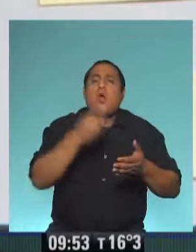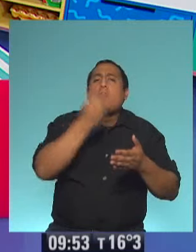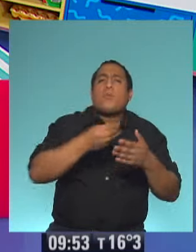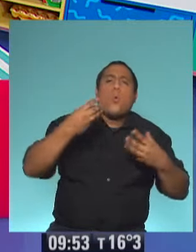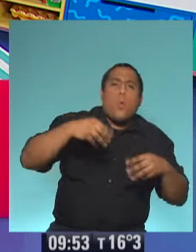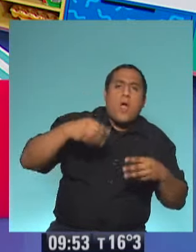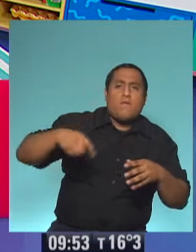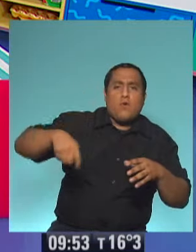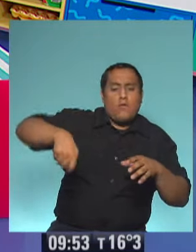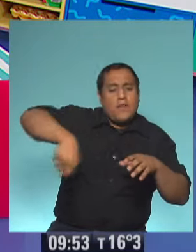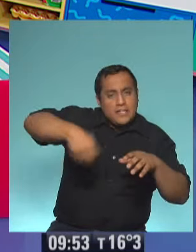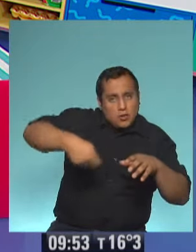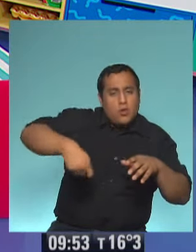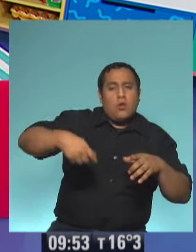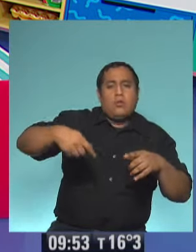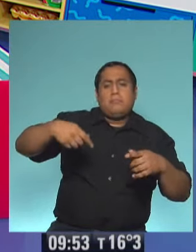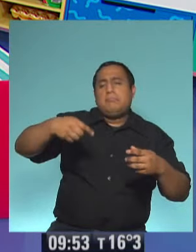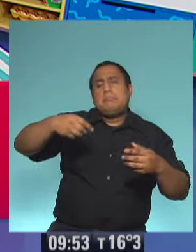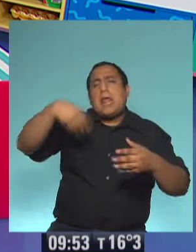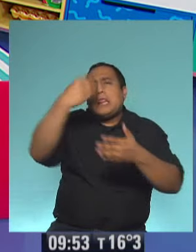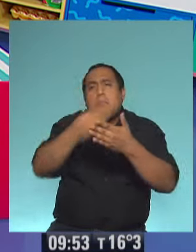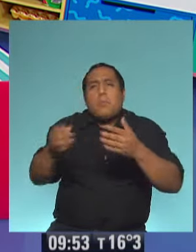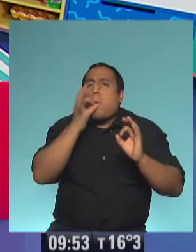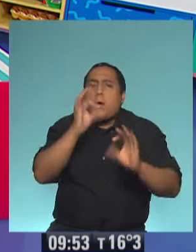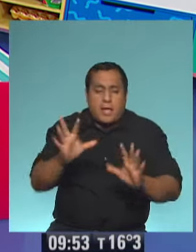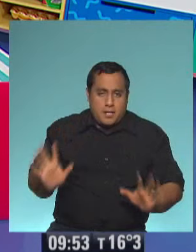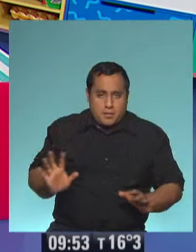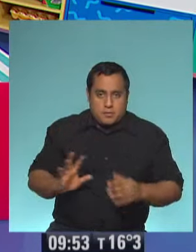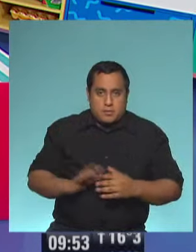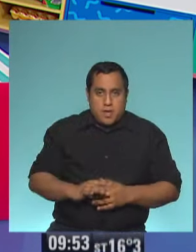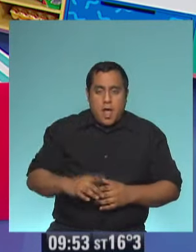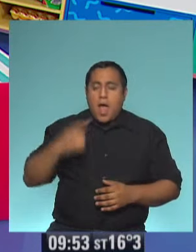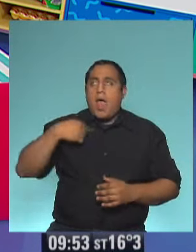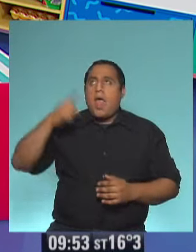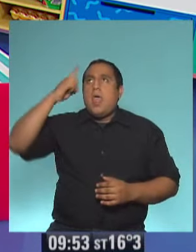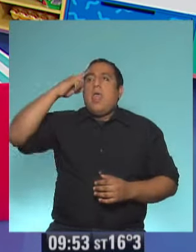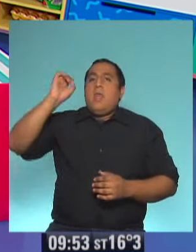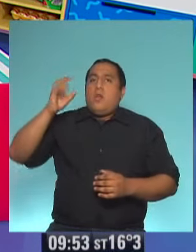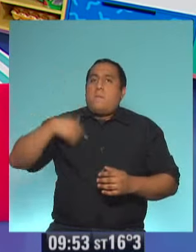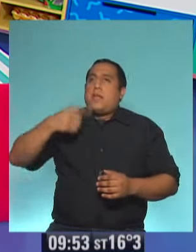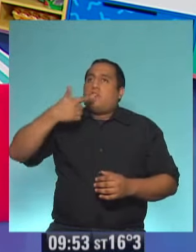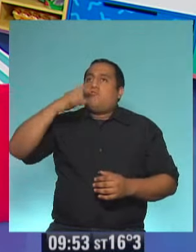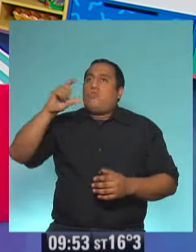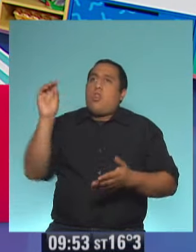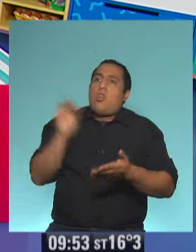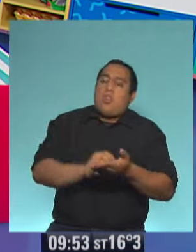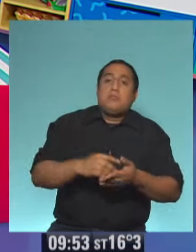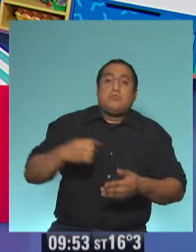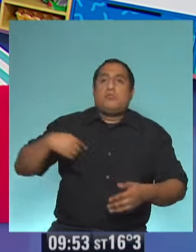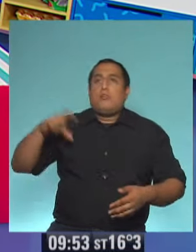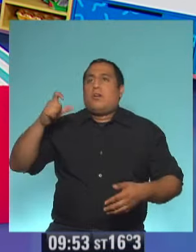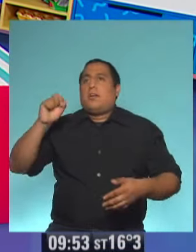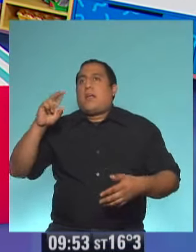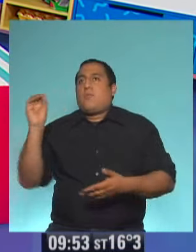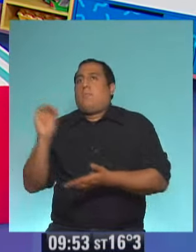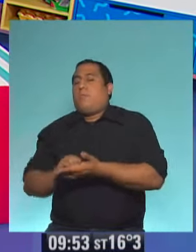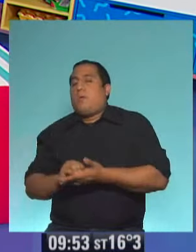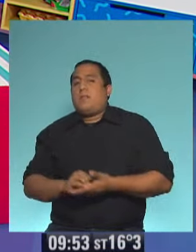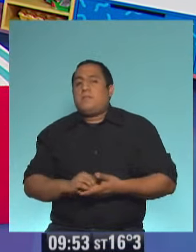quieran. Un dibujo. El dibujo que quieran. Mira, yo le voy a poner rápidamente Dale, mi nombre. Yo acá también le voy a poner. Perfecto. Caro. Yo le voy a poner.